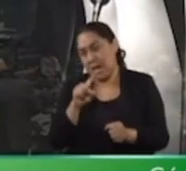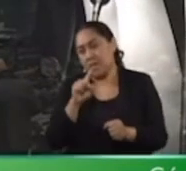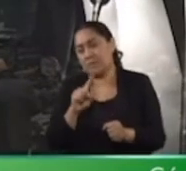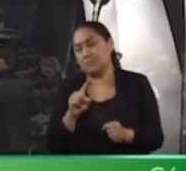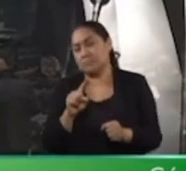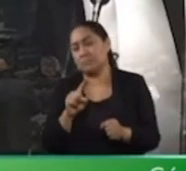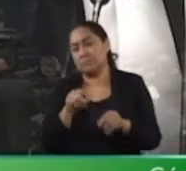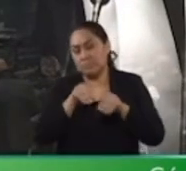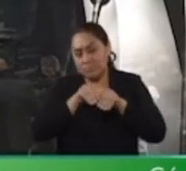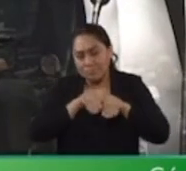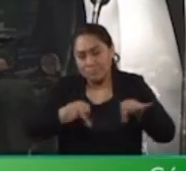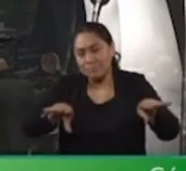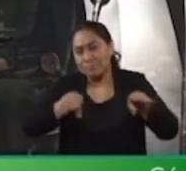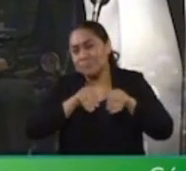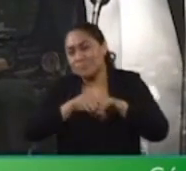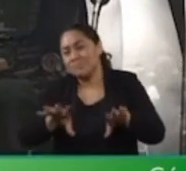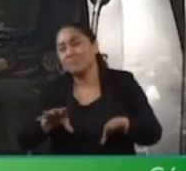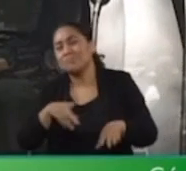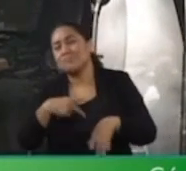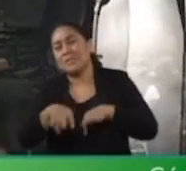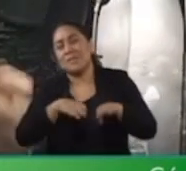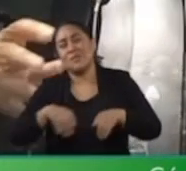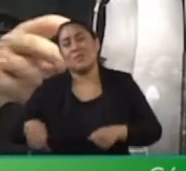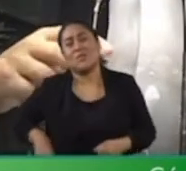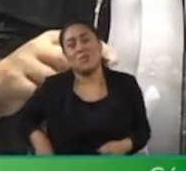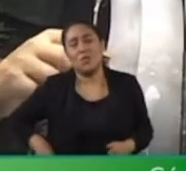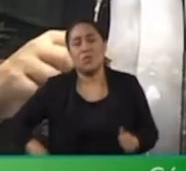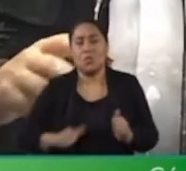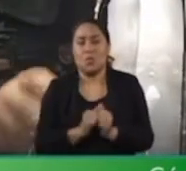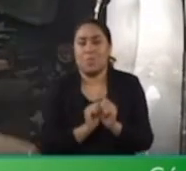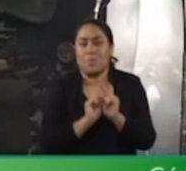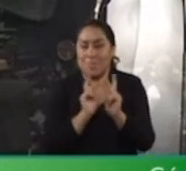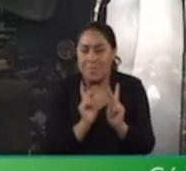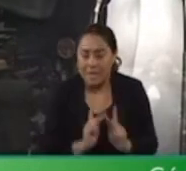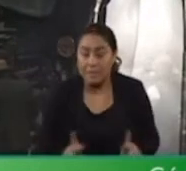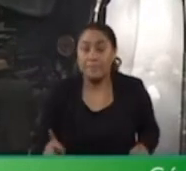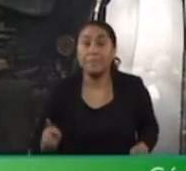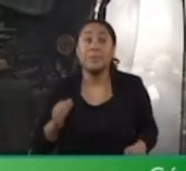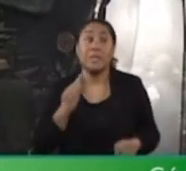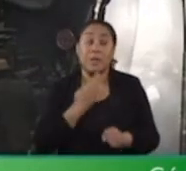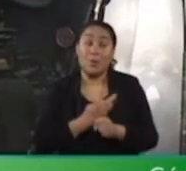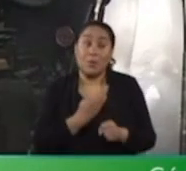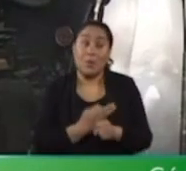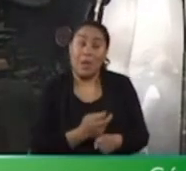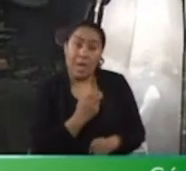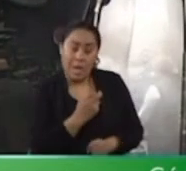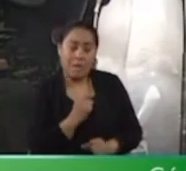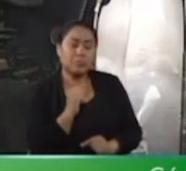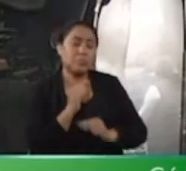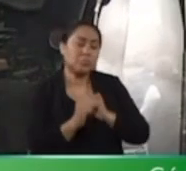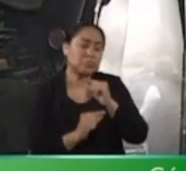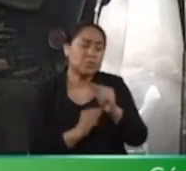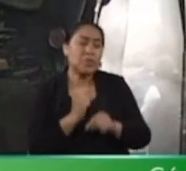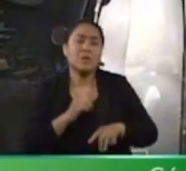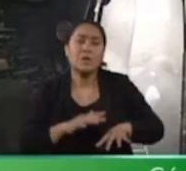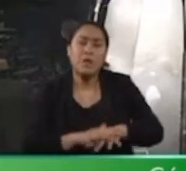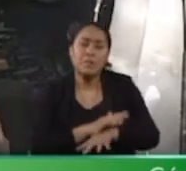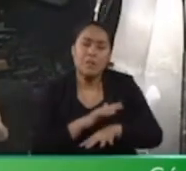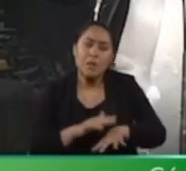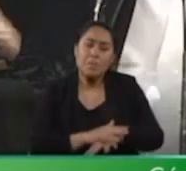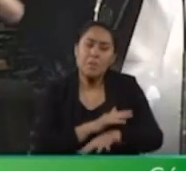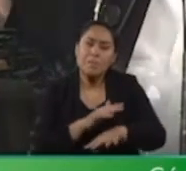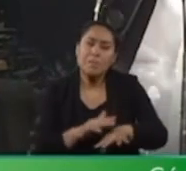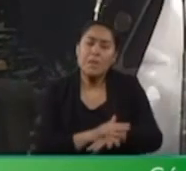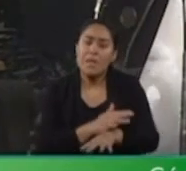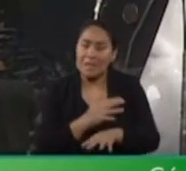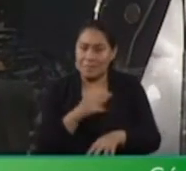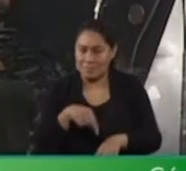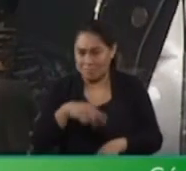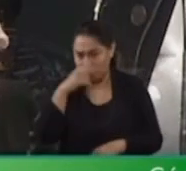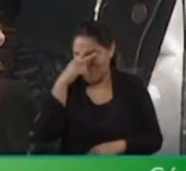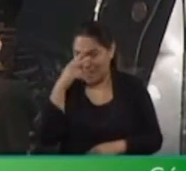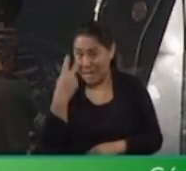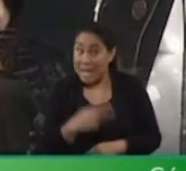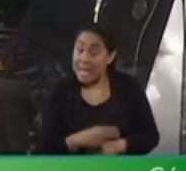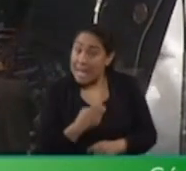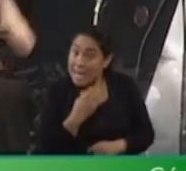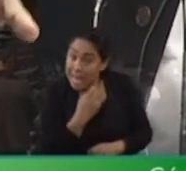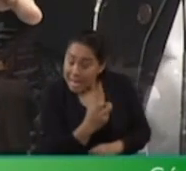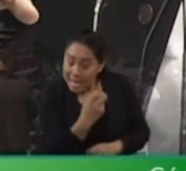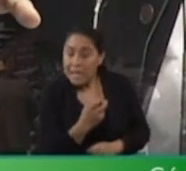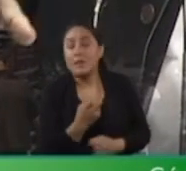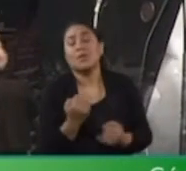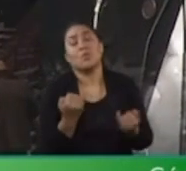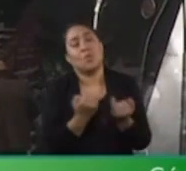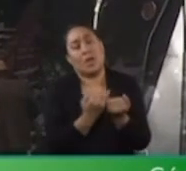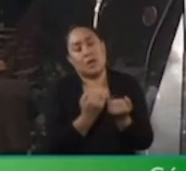poder público ese camino gradual para construir el México de todas y todos es el que nos debe llevar